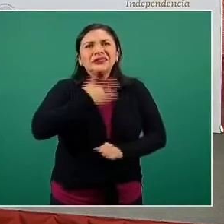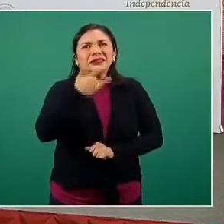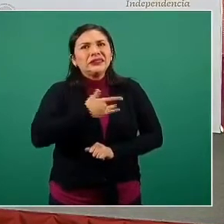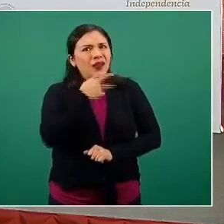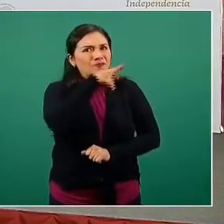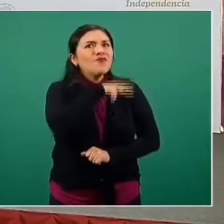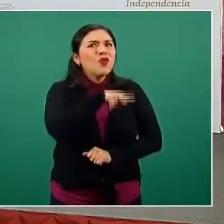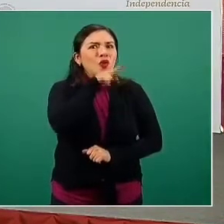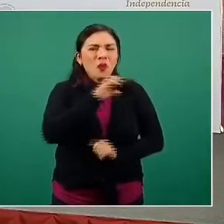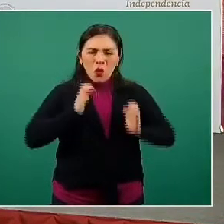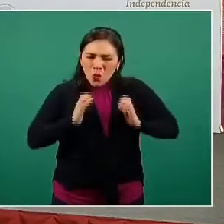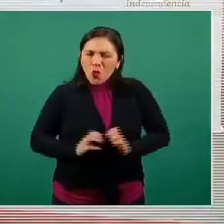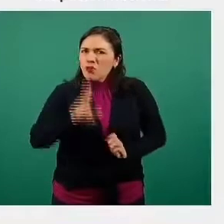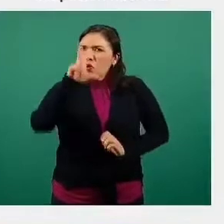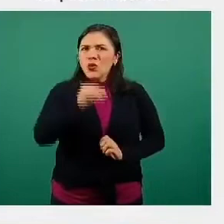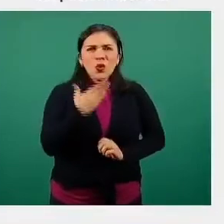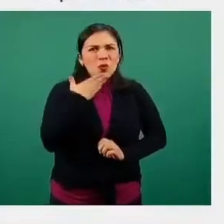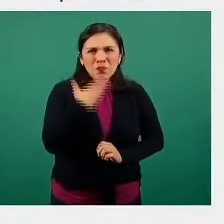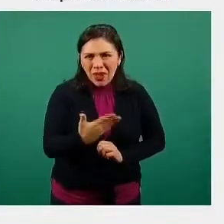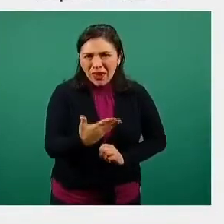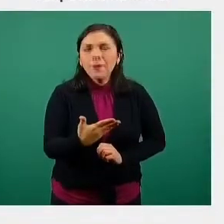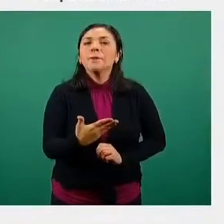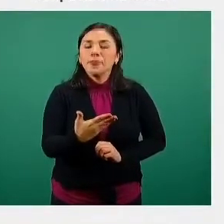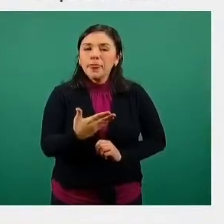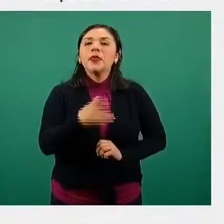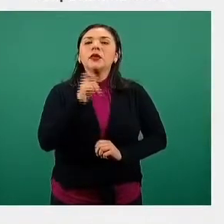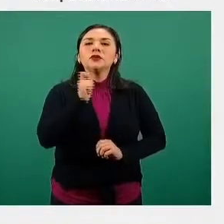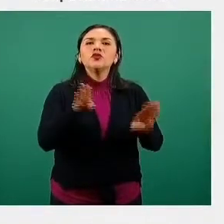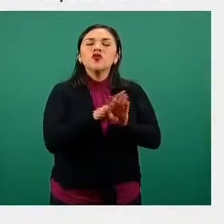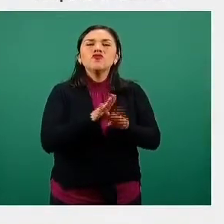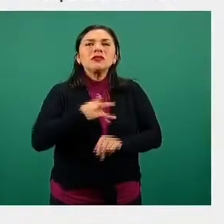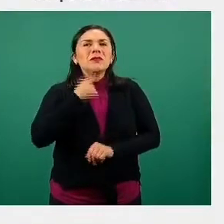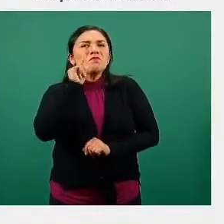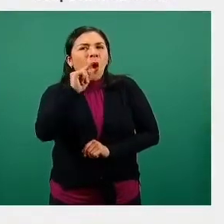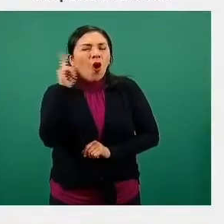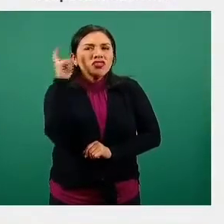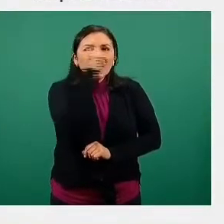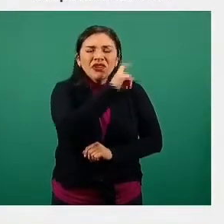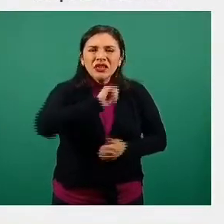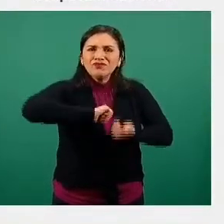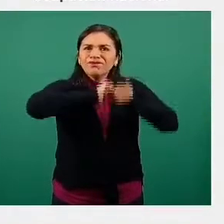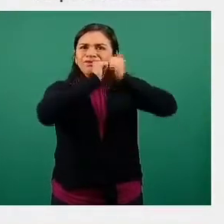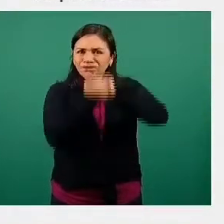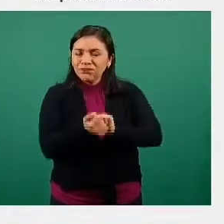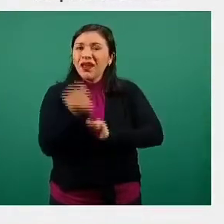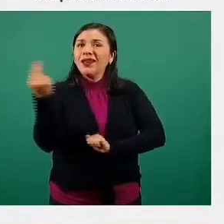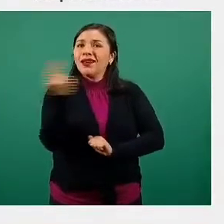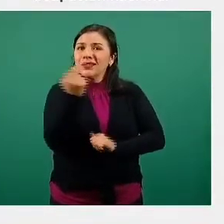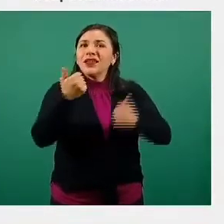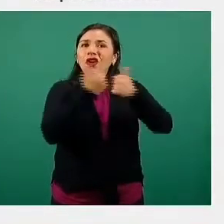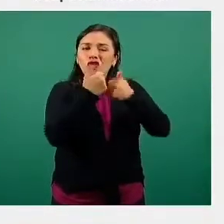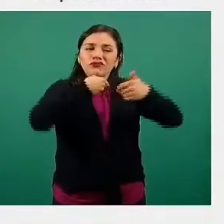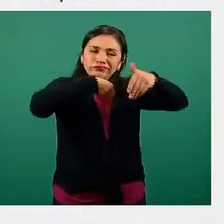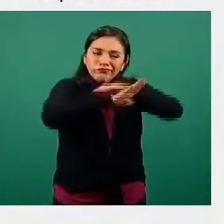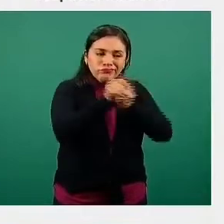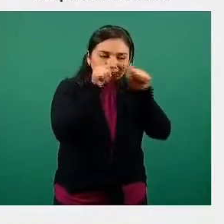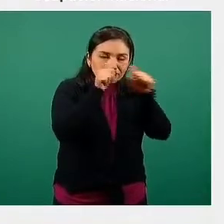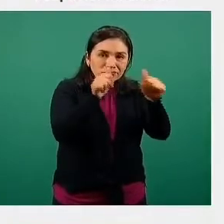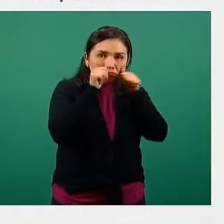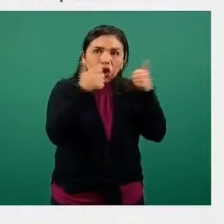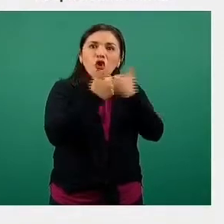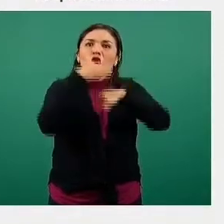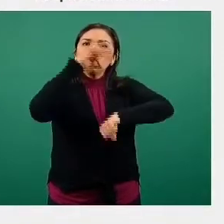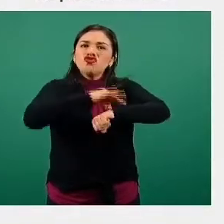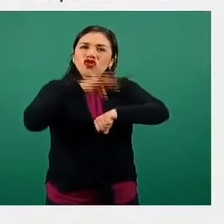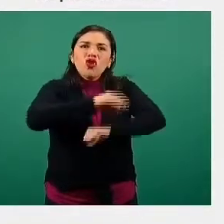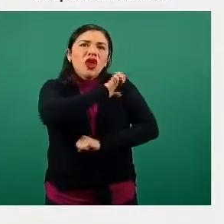alarma, ya datos primarios de complicaciones importantes y que por lo tanto requieren ya de llevar un